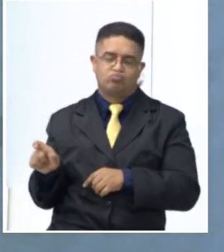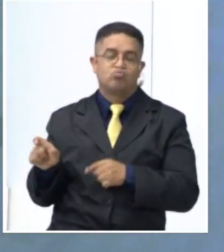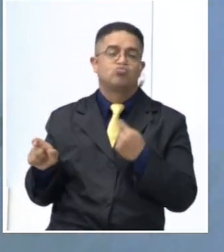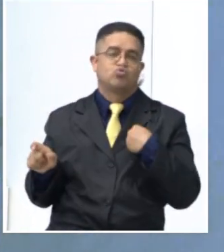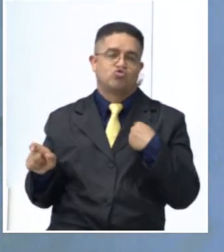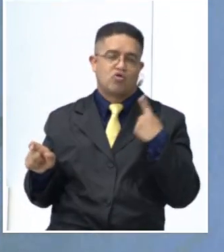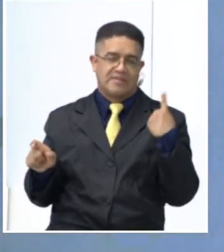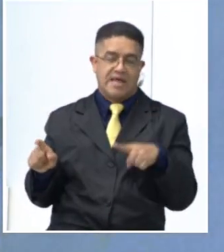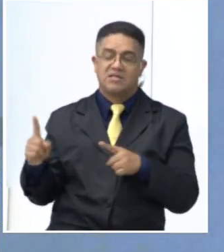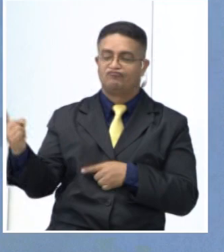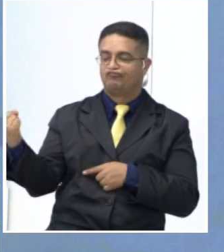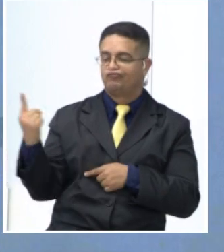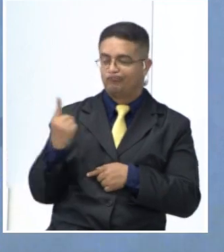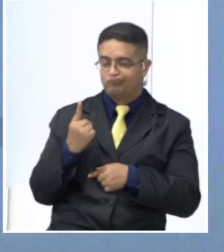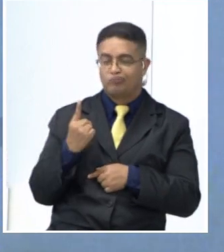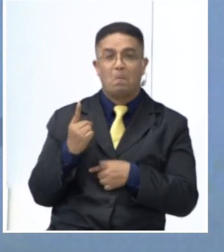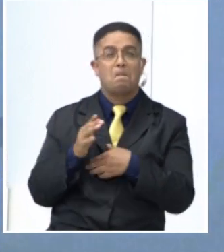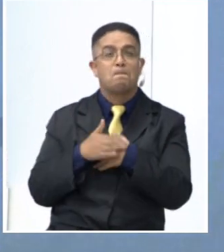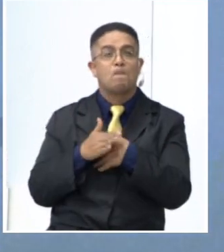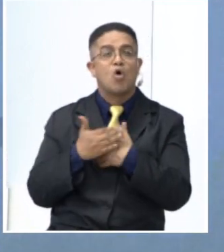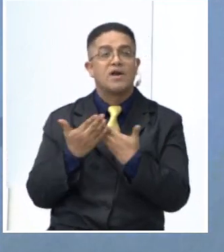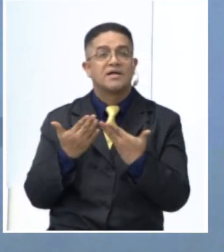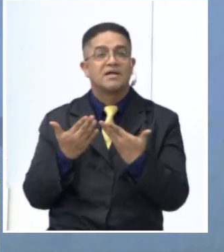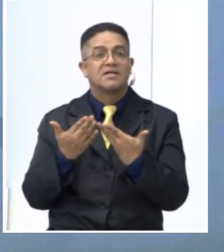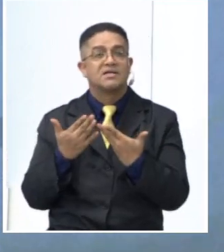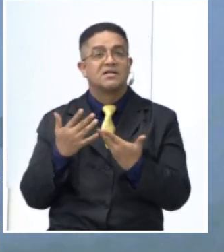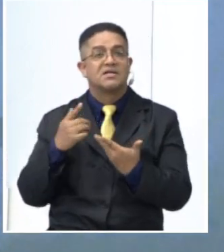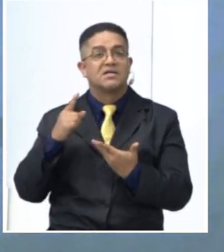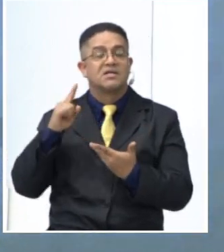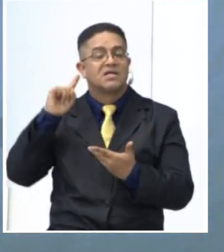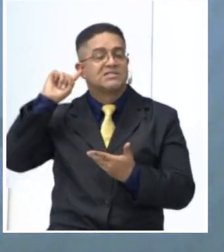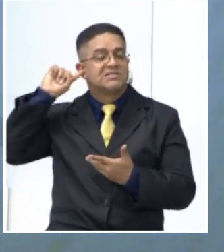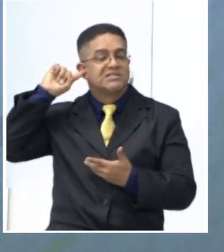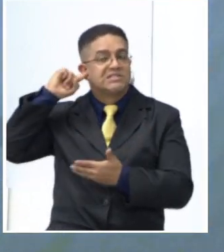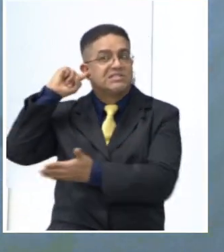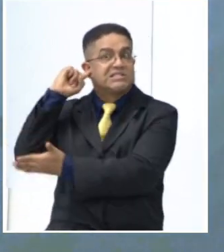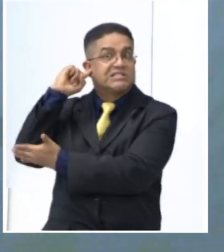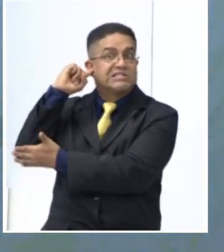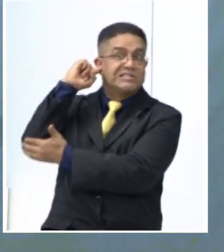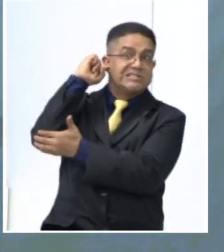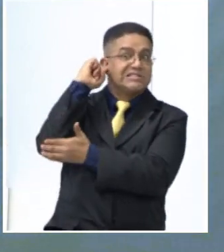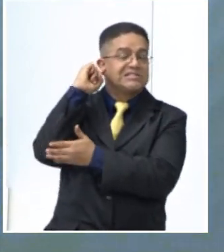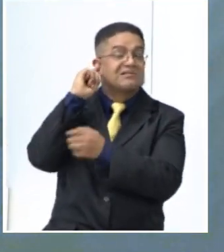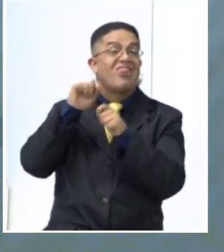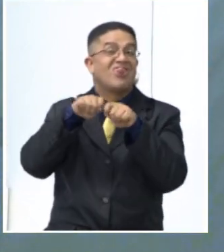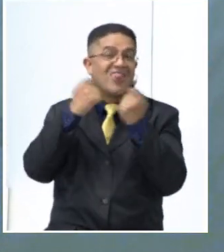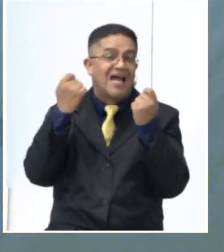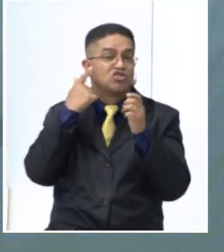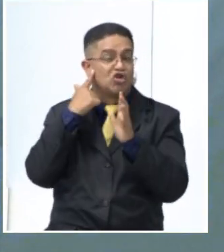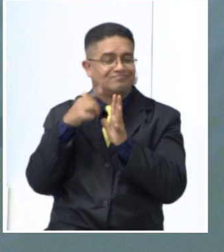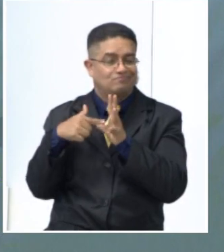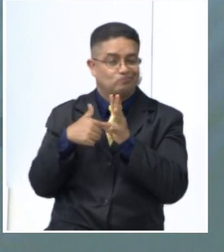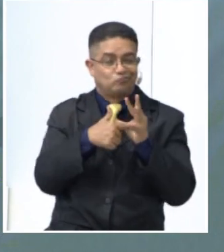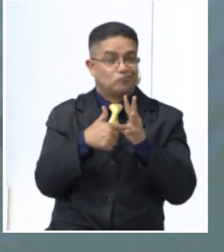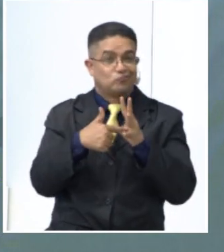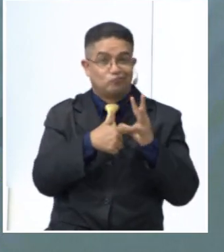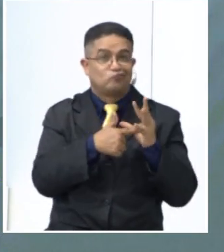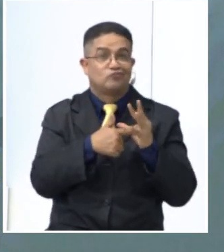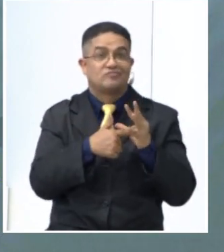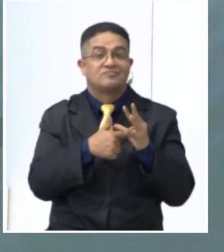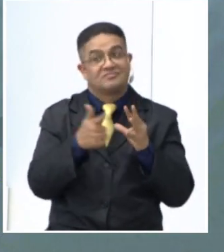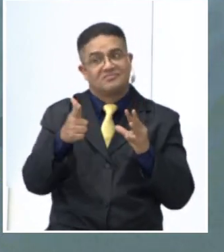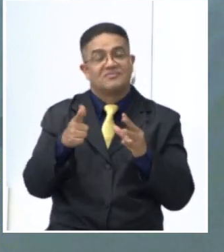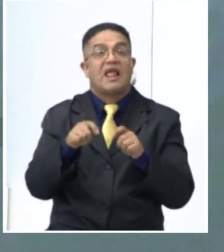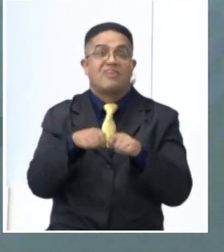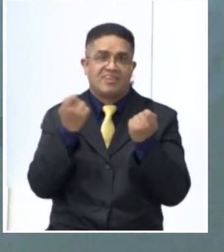que en estos días me consultó porque estaba con un hisopo, movieron la puerta y se perforó el tímpano. Entonces, Wow. eso le afectó su tímpano, su